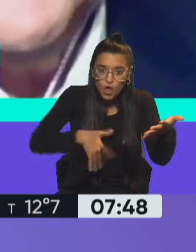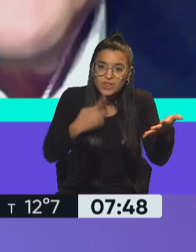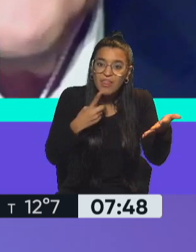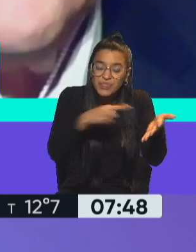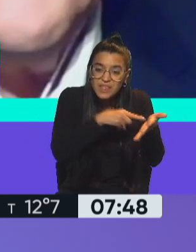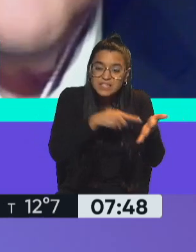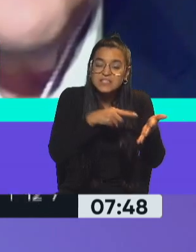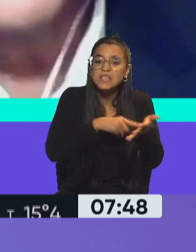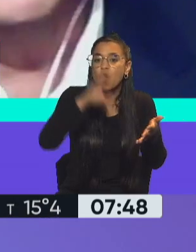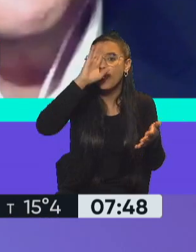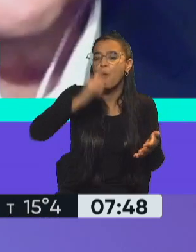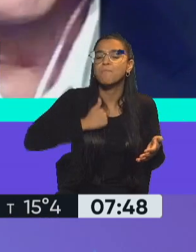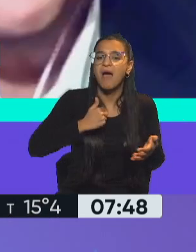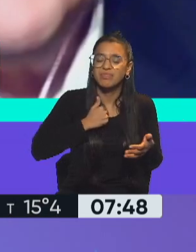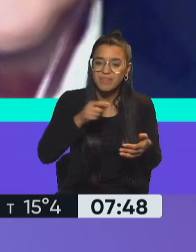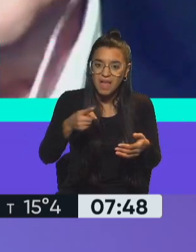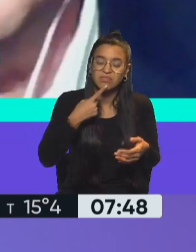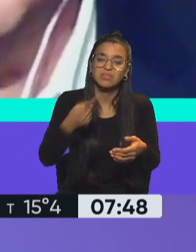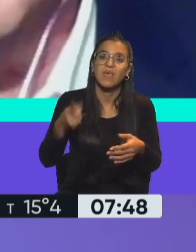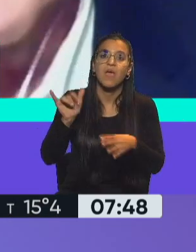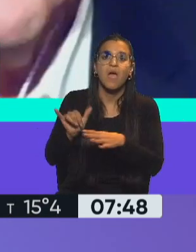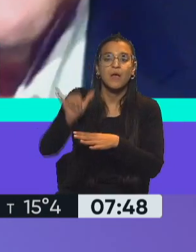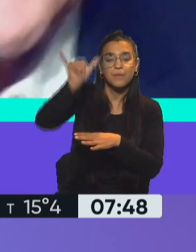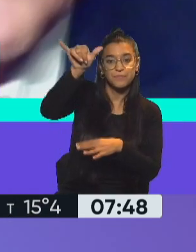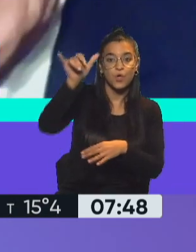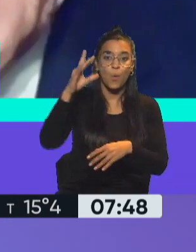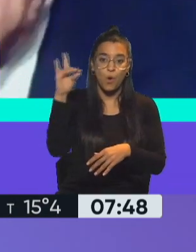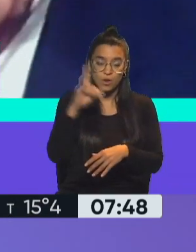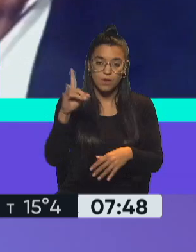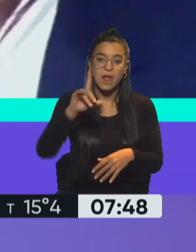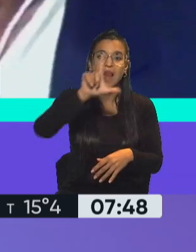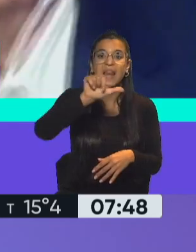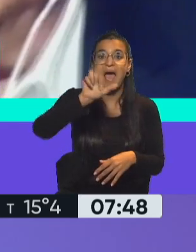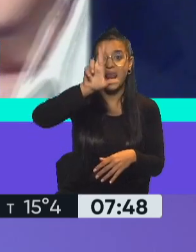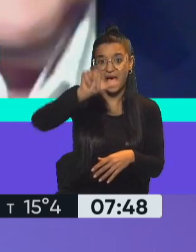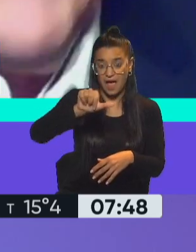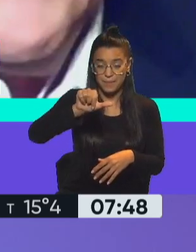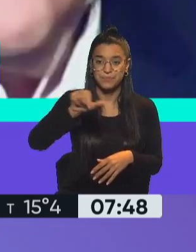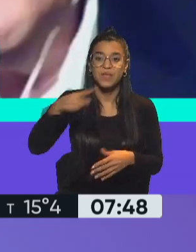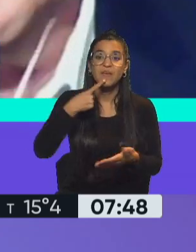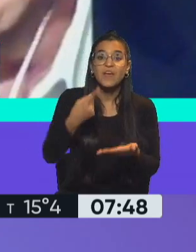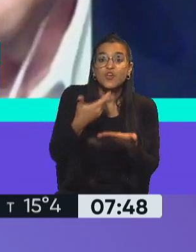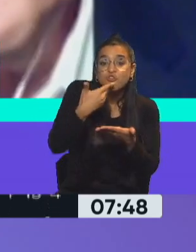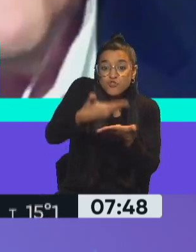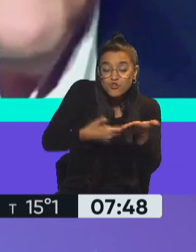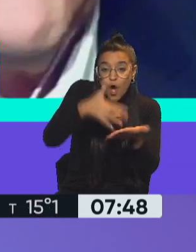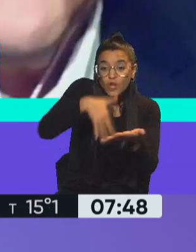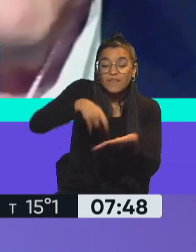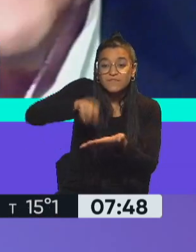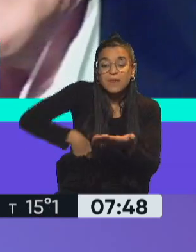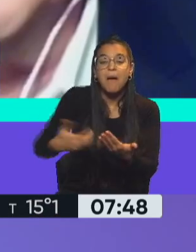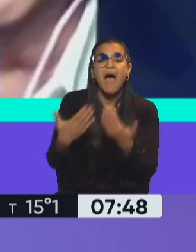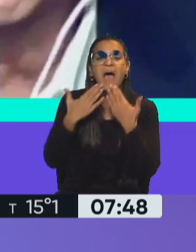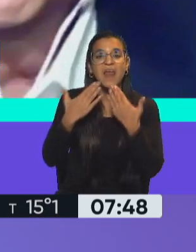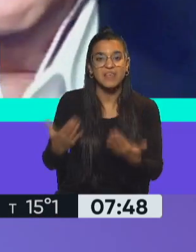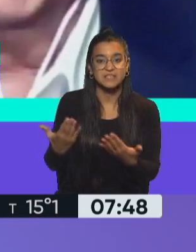el comandante de la Fuerza Aérea de Bolivia, Gonzalo Terceros Lara, quien firma la nota agradeciendo